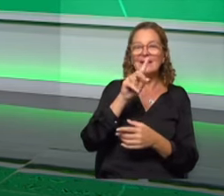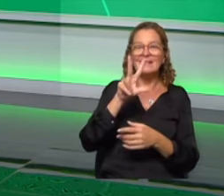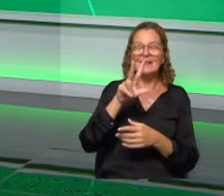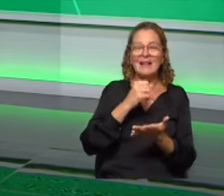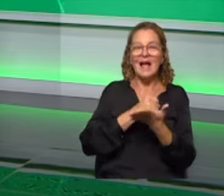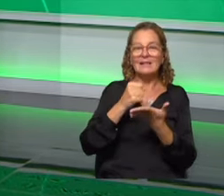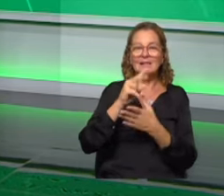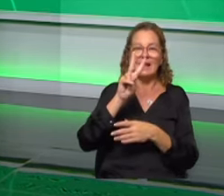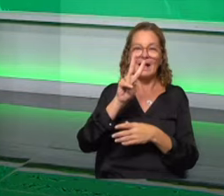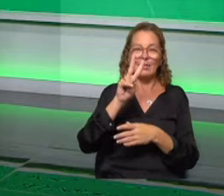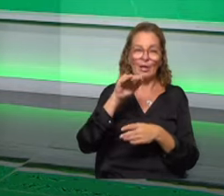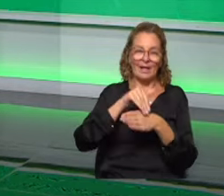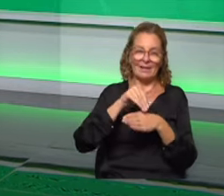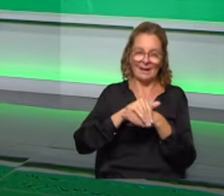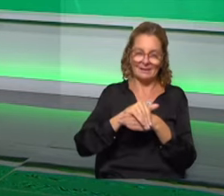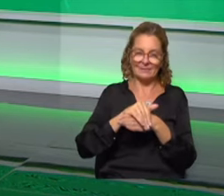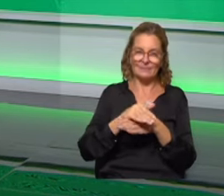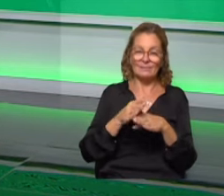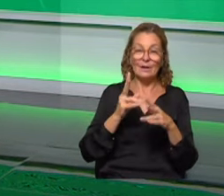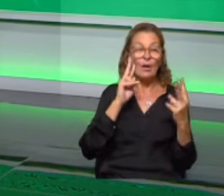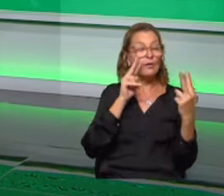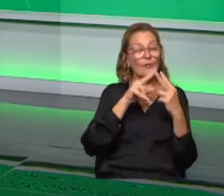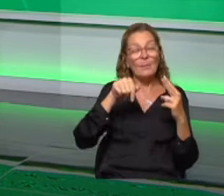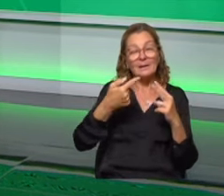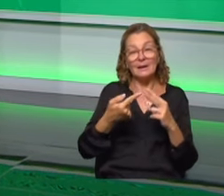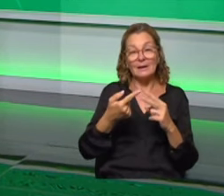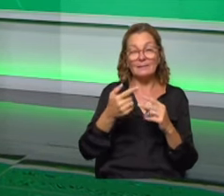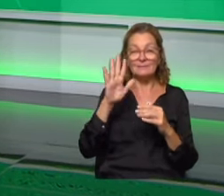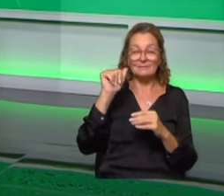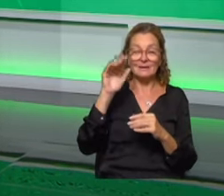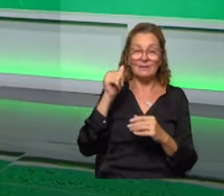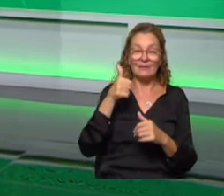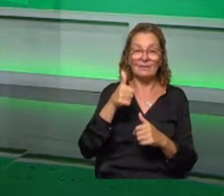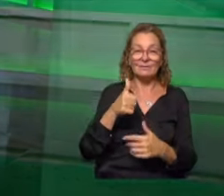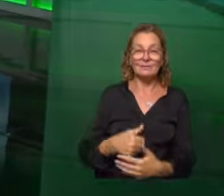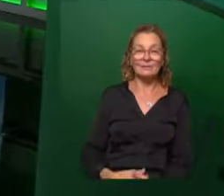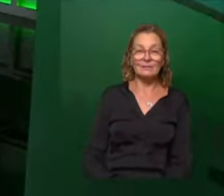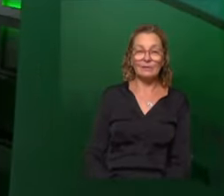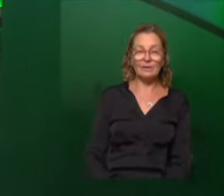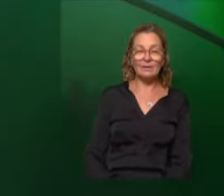de 13 a 14. Ese es el horario correcto. Exacto. Bien, bueno, nos vemos mañana. Eso mismo. Hasta mañana. Que pasen bien.